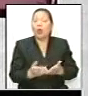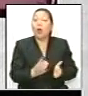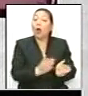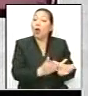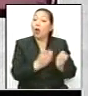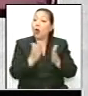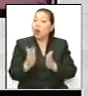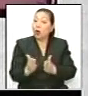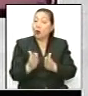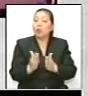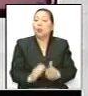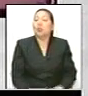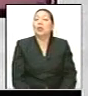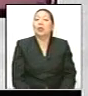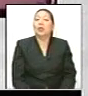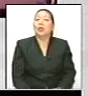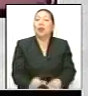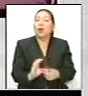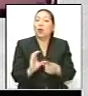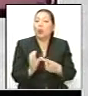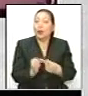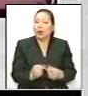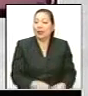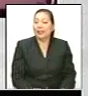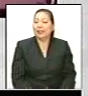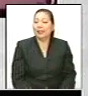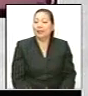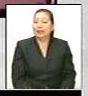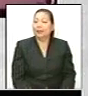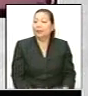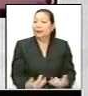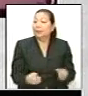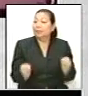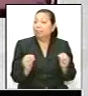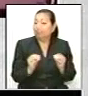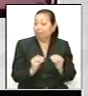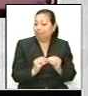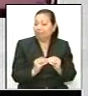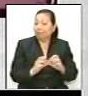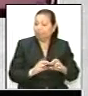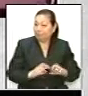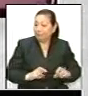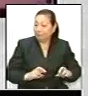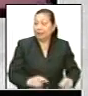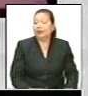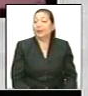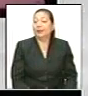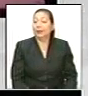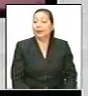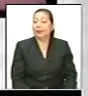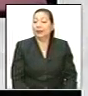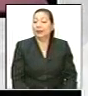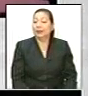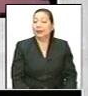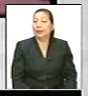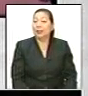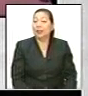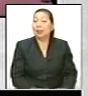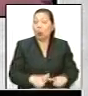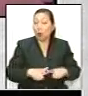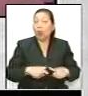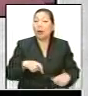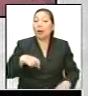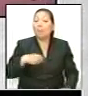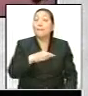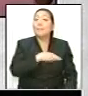y Patrimonio Cultural. Se encuentra ya en este recinto parlamentario, en el hemiciclo Raúl Porras Barrenechea,